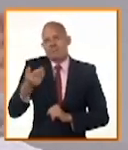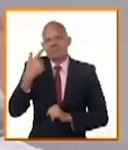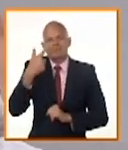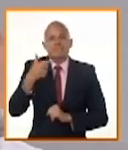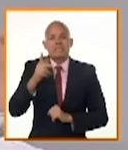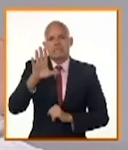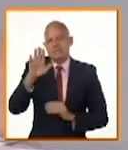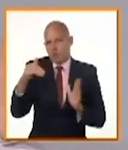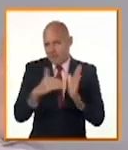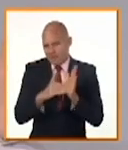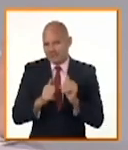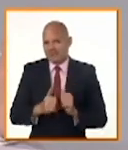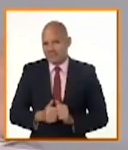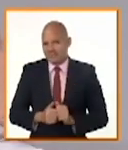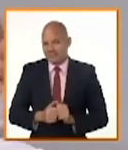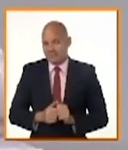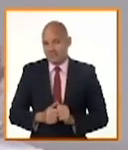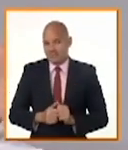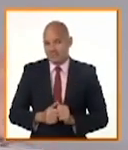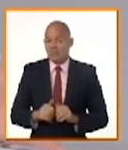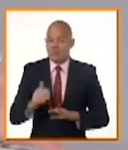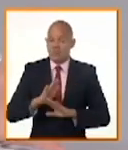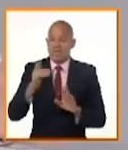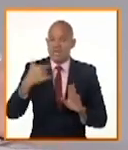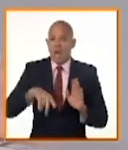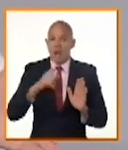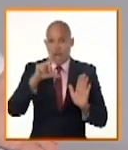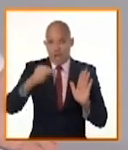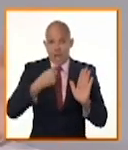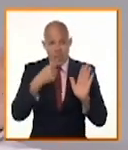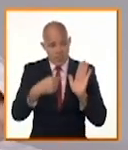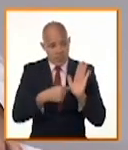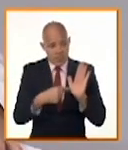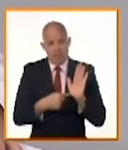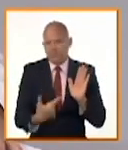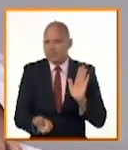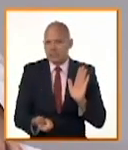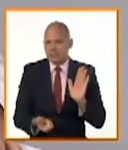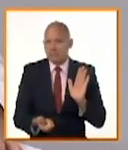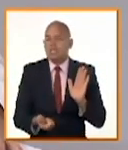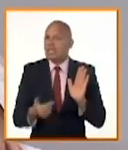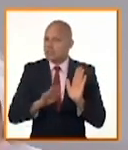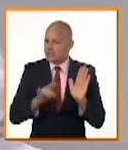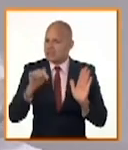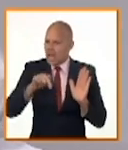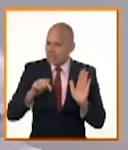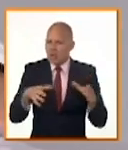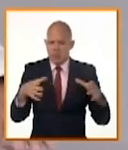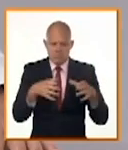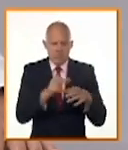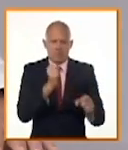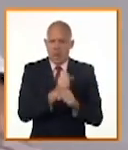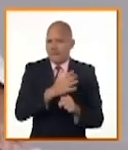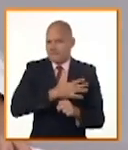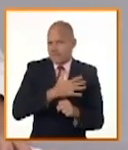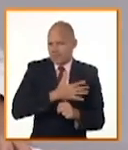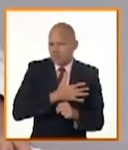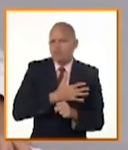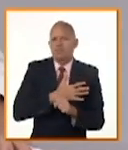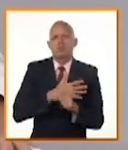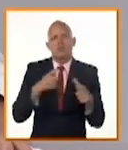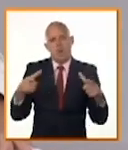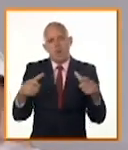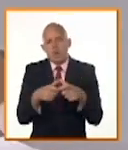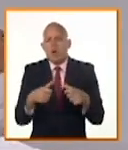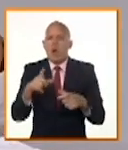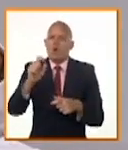norma reconoce como sujeto bueno en su Artículo dos aún los actores económicos que hoy están presentes en nuestra economía y para todos por igual es